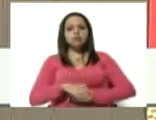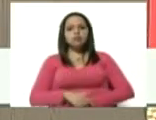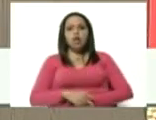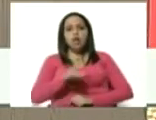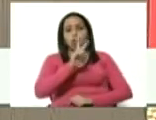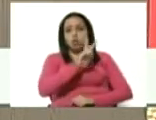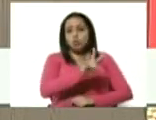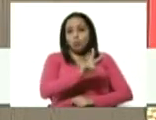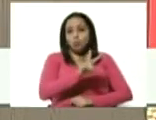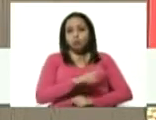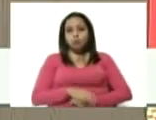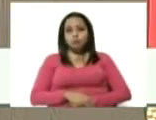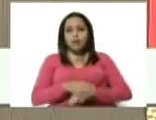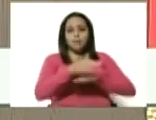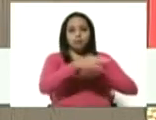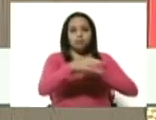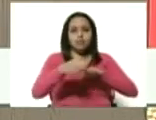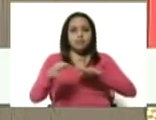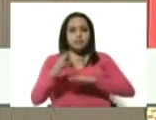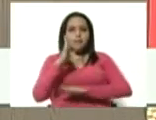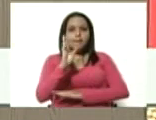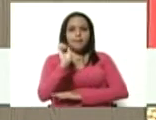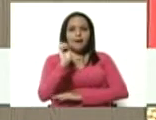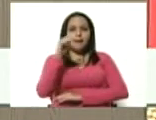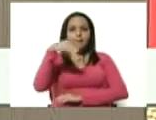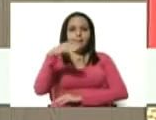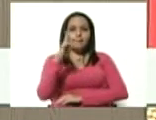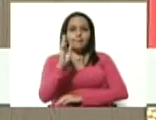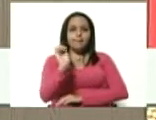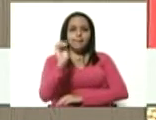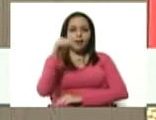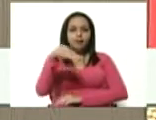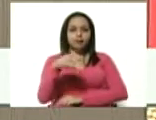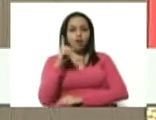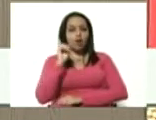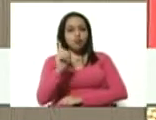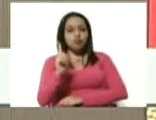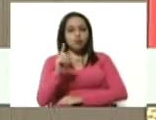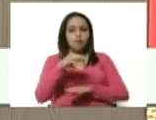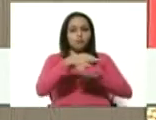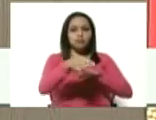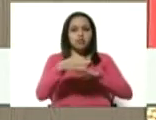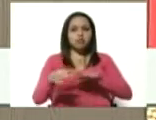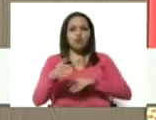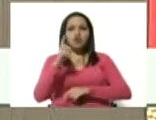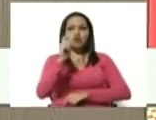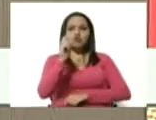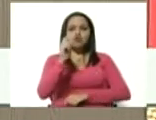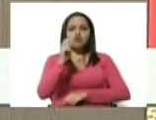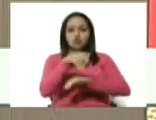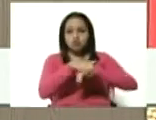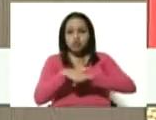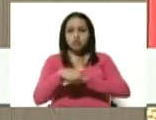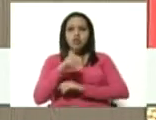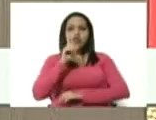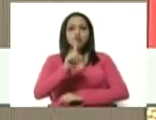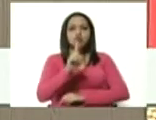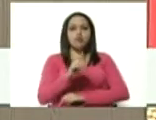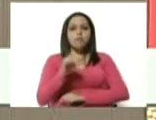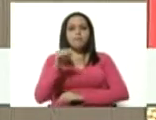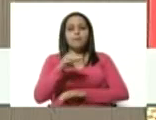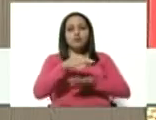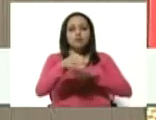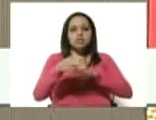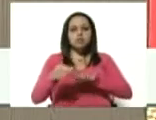2 en el municipio Pampán, 1 en el municipio Trujillo y 1 en el municipio Carvajal. En el